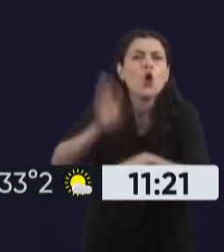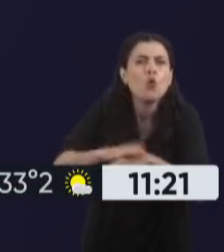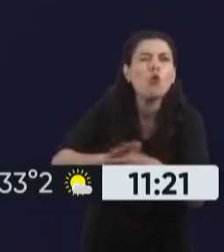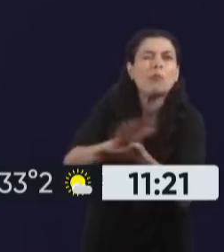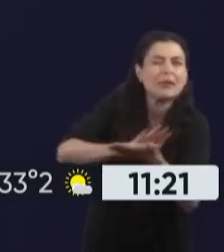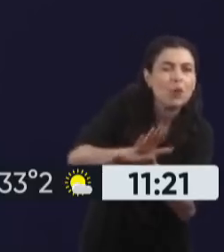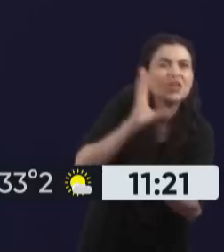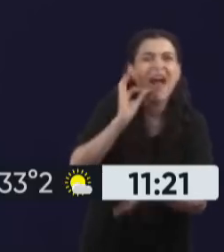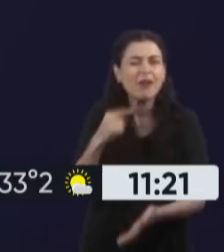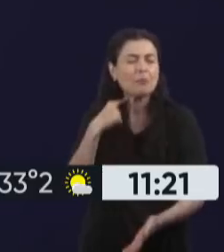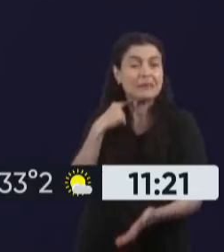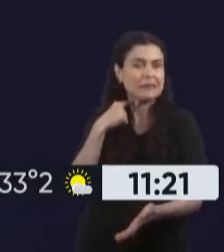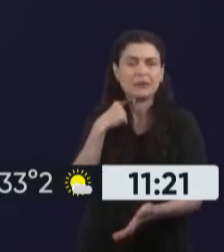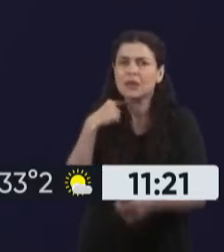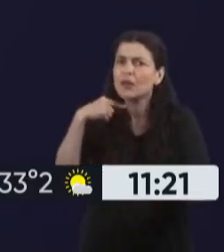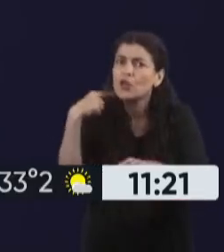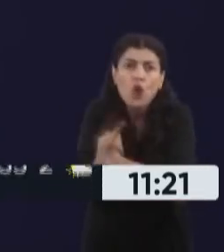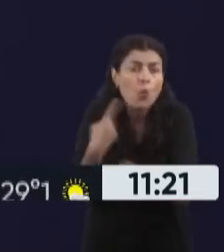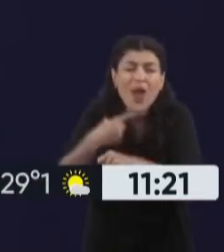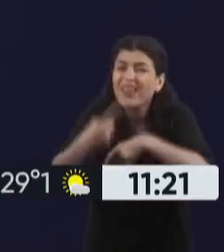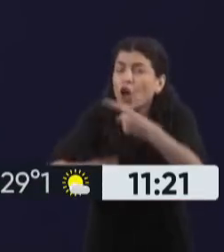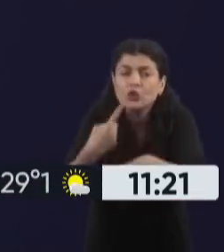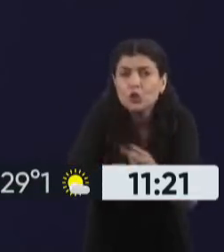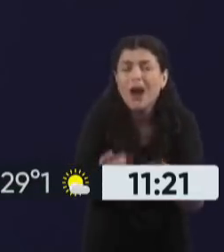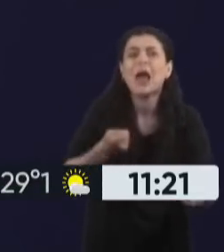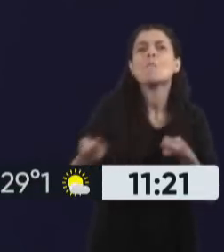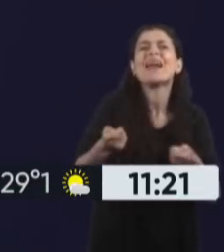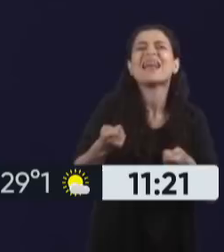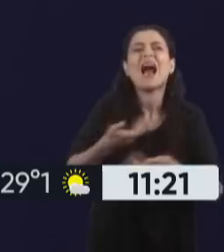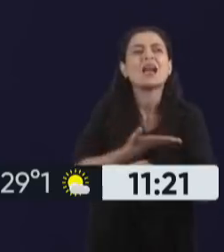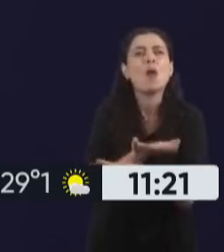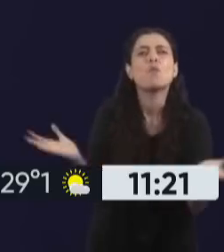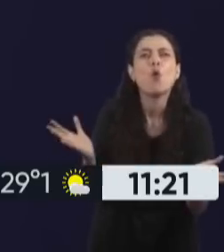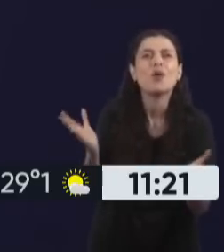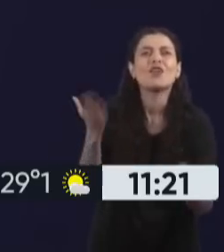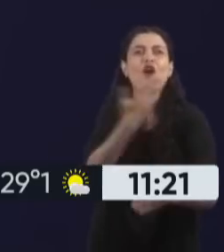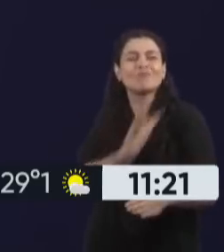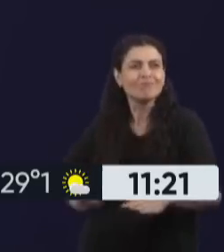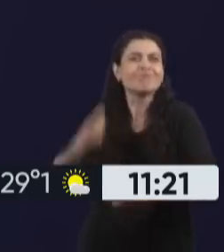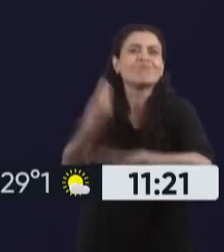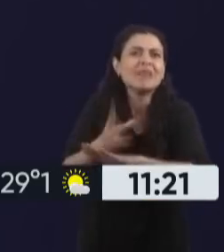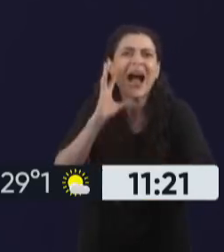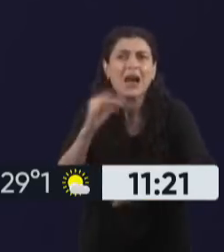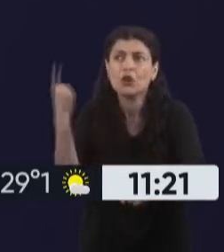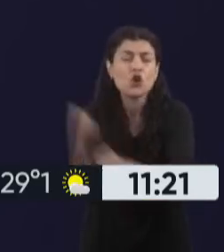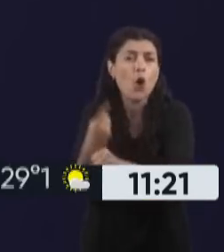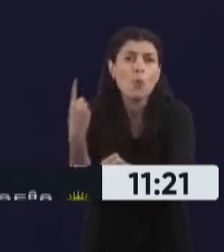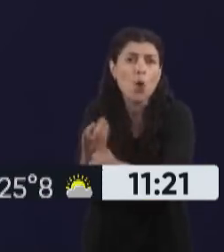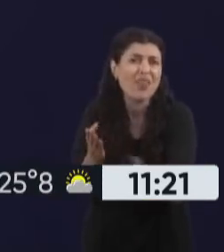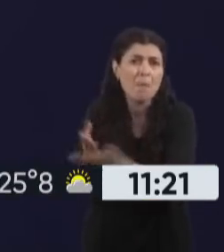de limitación para manejar la cosa pública, ¿no? Porque en definitiva, no